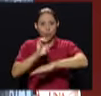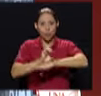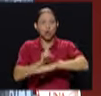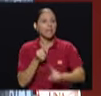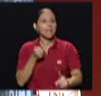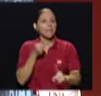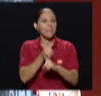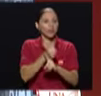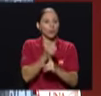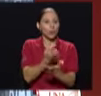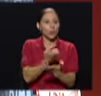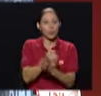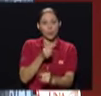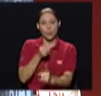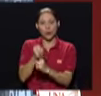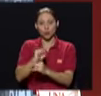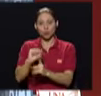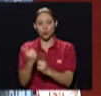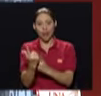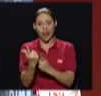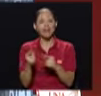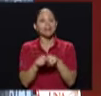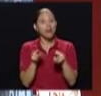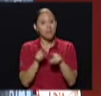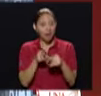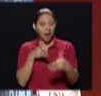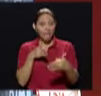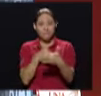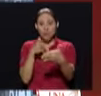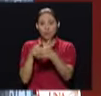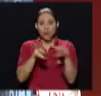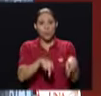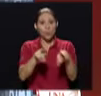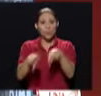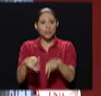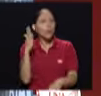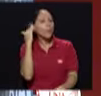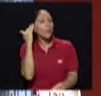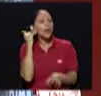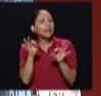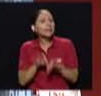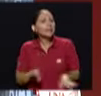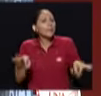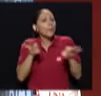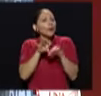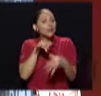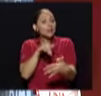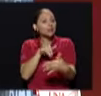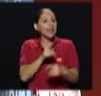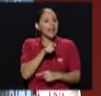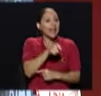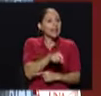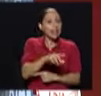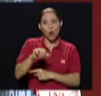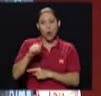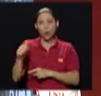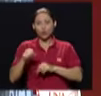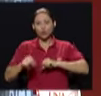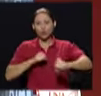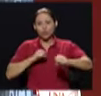económico y social en la región y que también afectó mucho a la población. ¿Y por qué es importante estudiar este y otros grandes